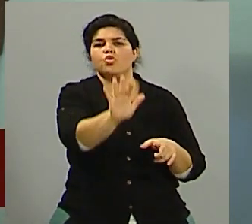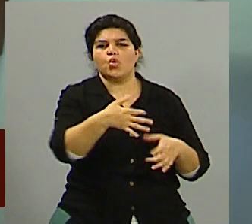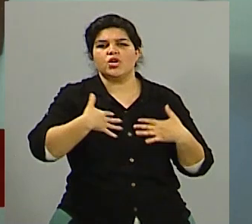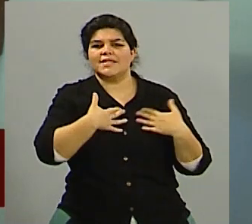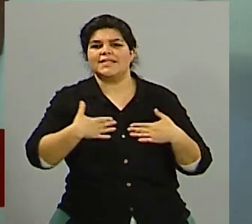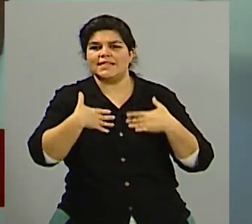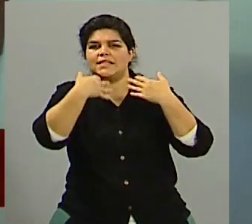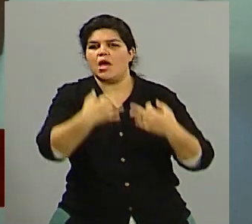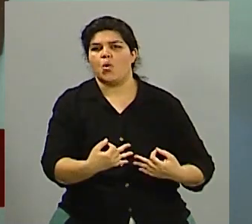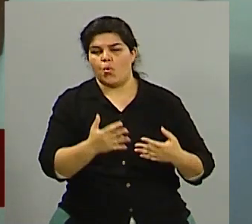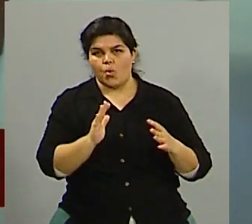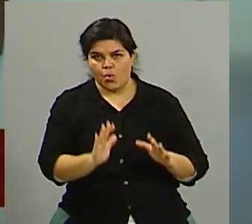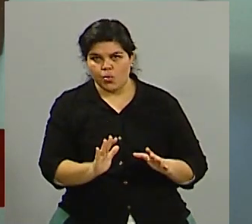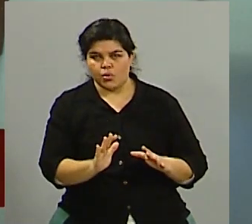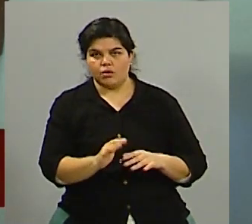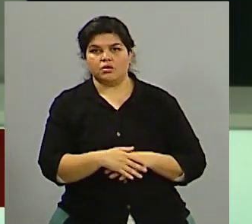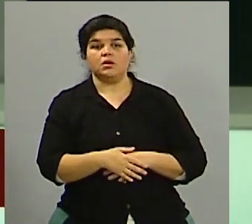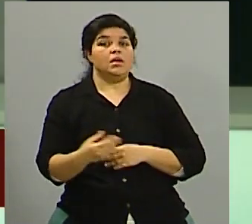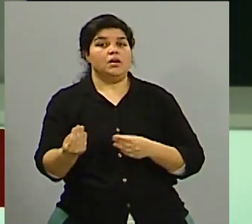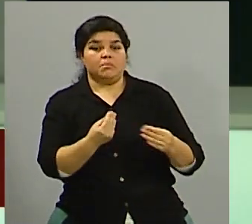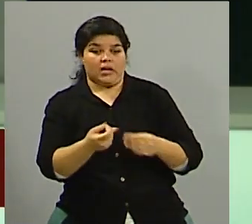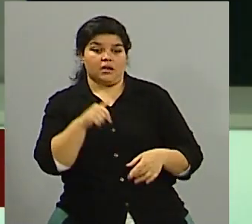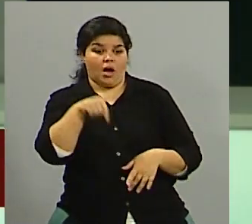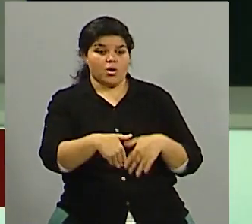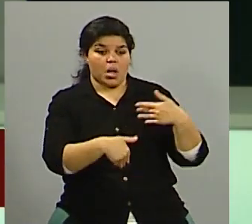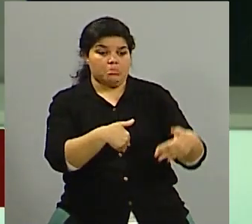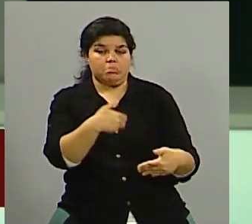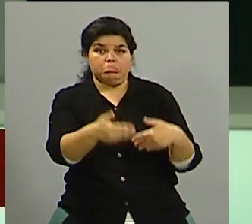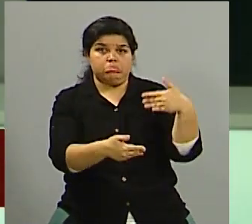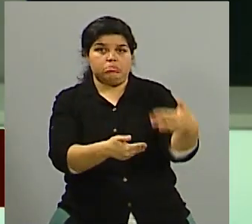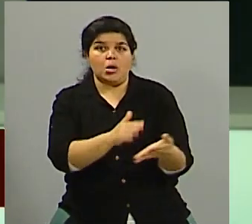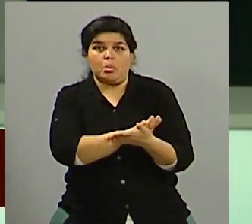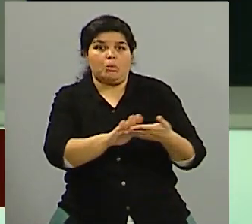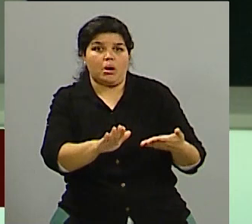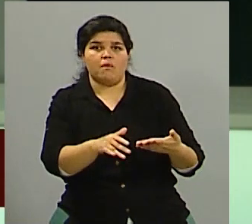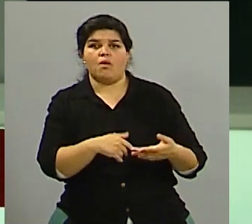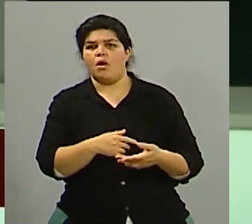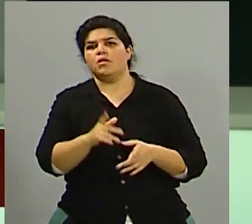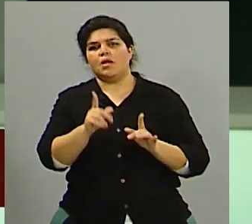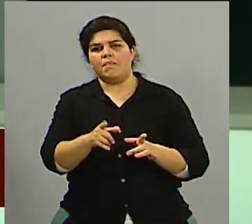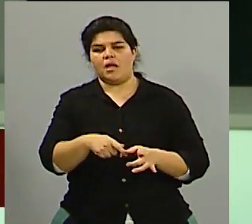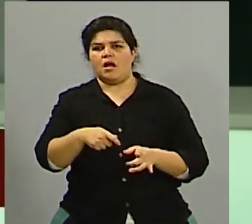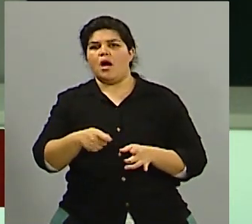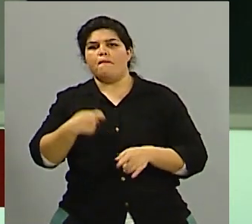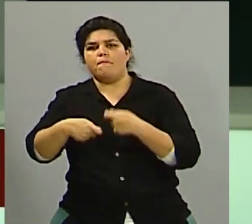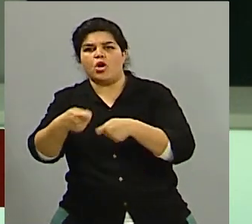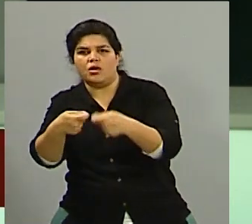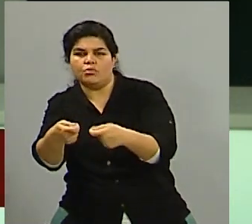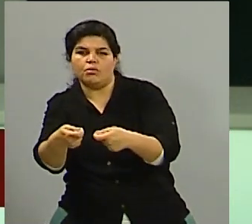previsional hoy en día para poder hacer frente a esto, a las nuevas moratorias, a la movilidad jubilatoria y a todas las